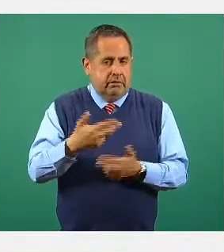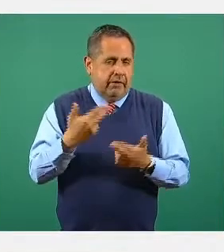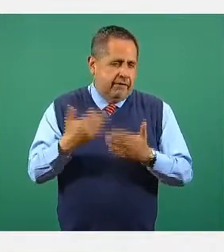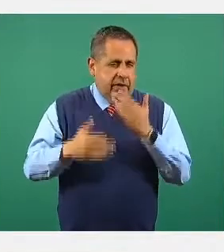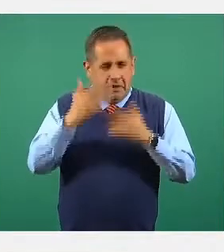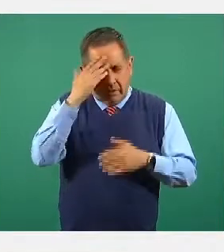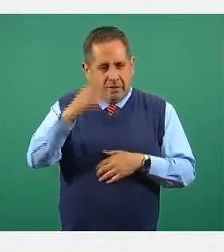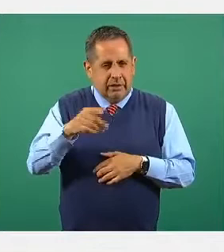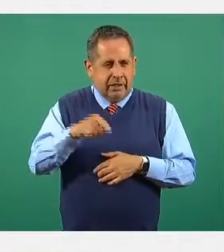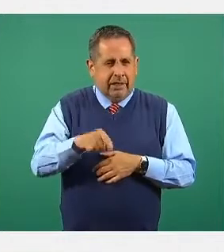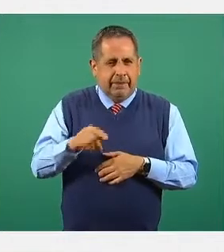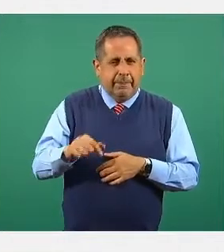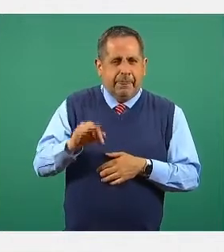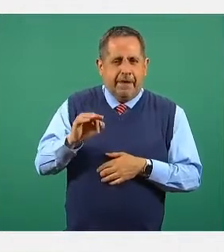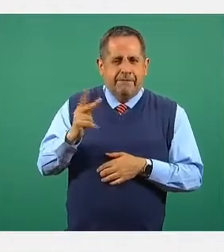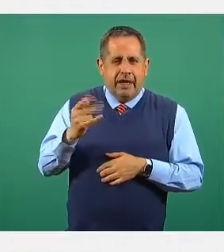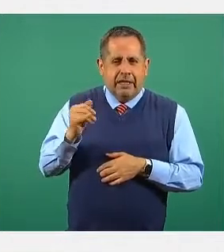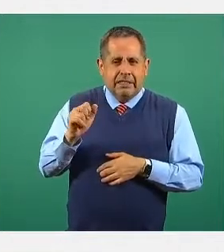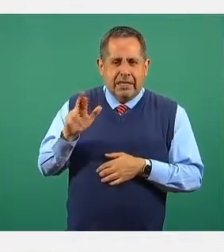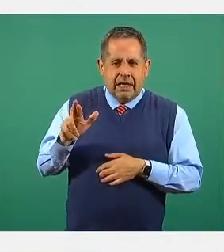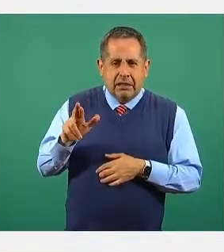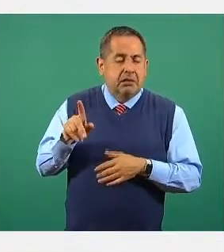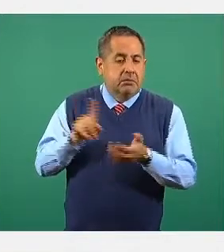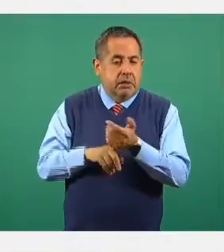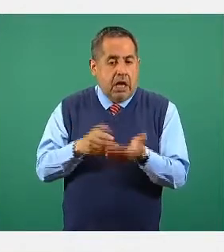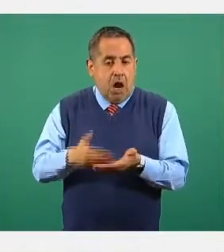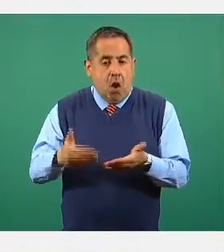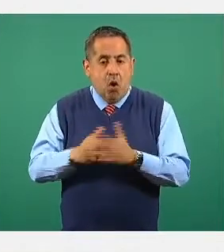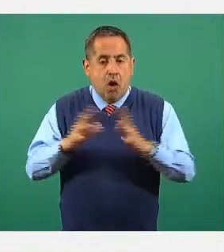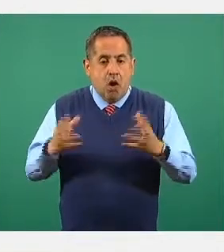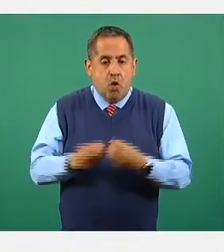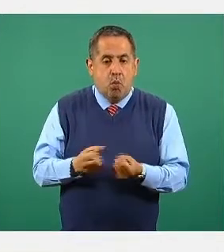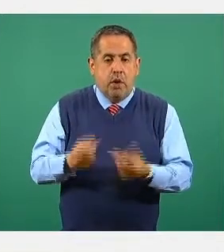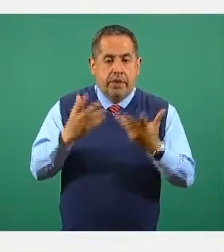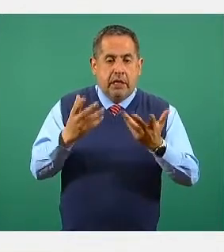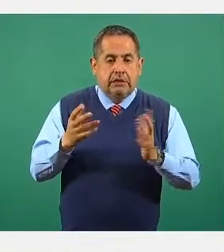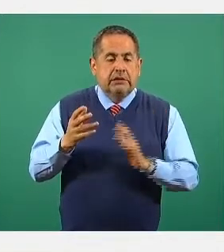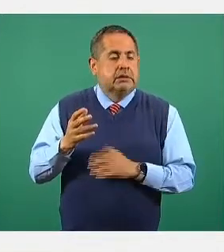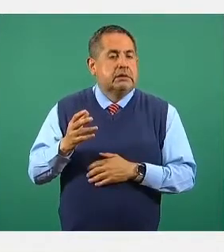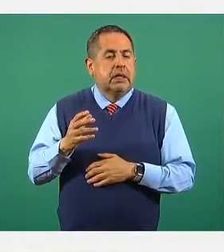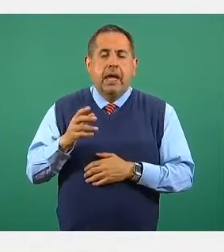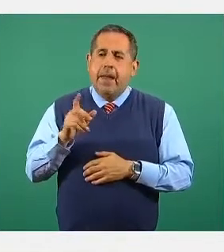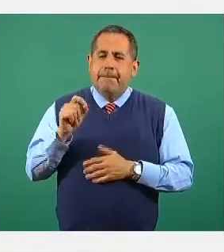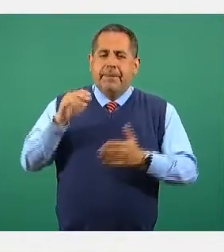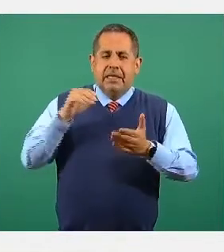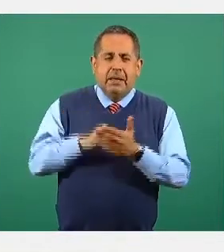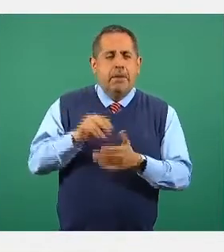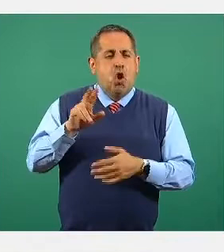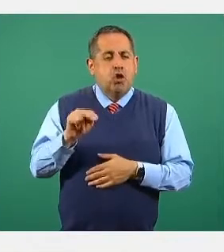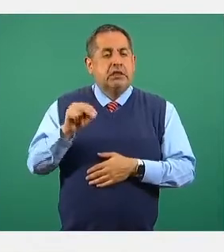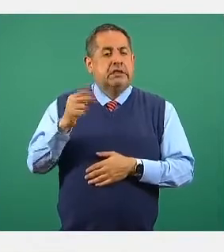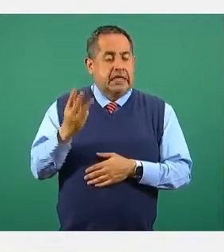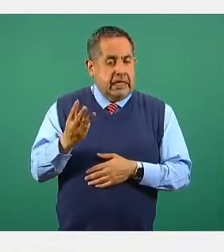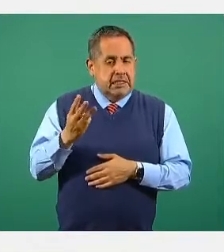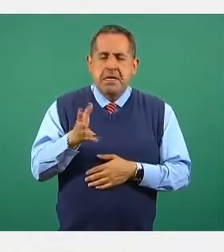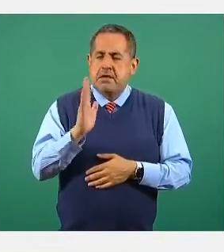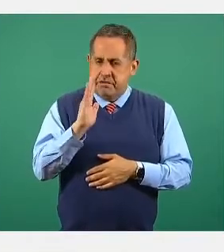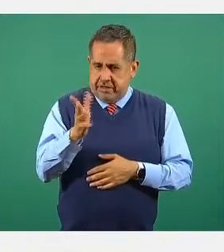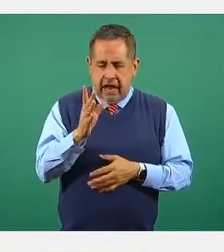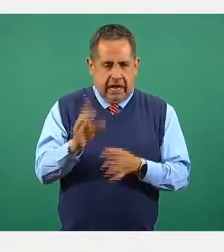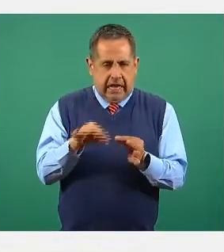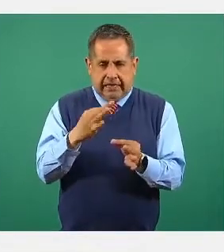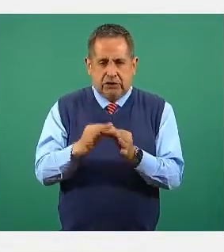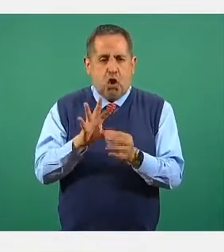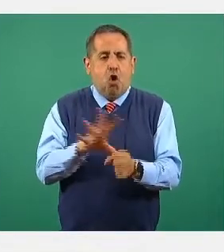recordando que es la vacuna Pfizer. Y bueno, para el día de hoy son un poco más de 20,000 personas, 20,083 las que han recibido ya